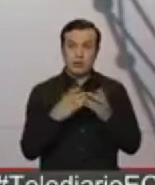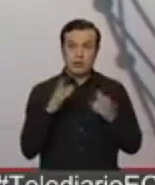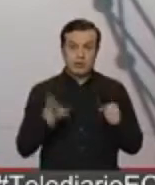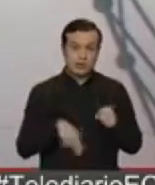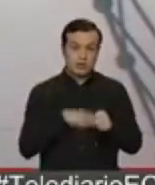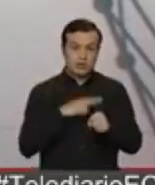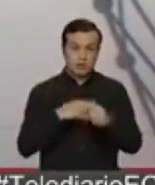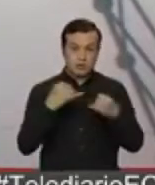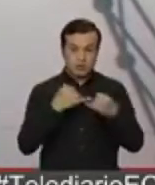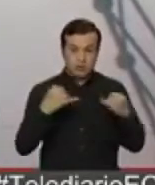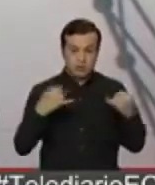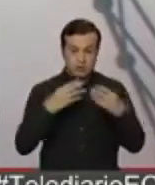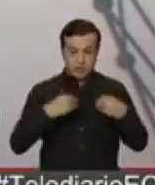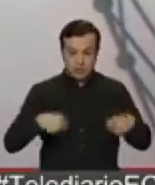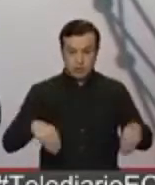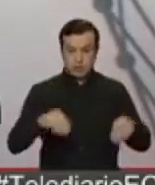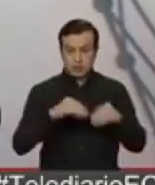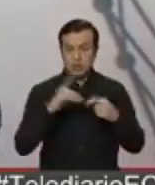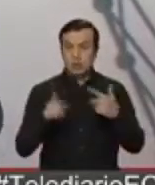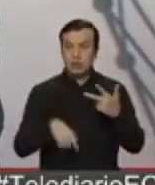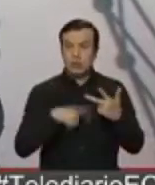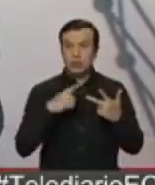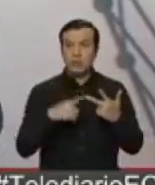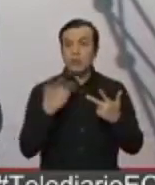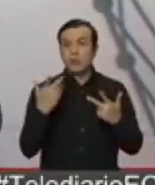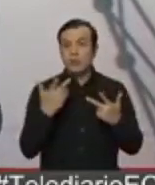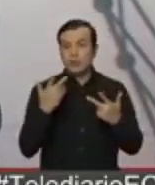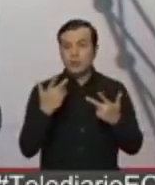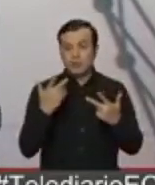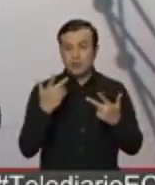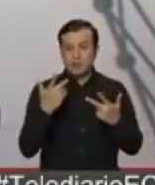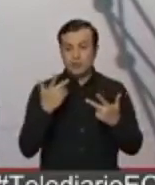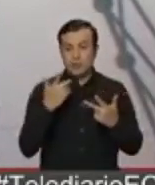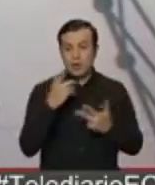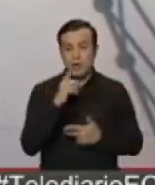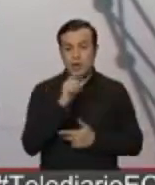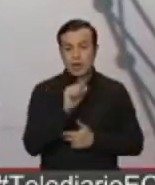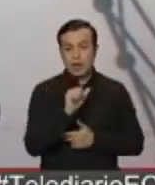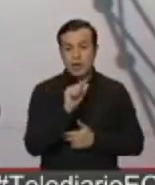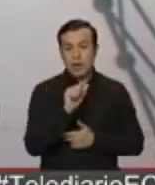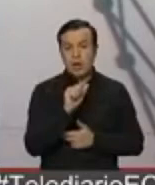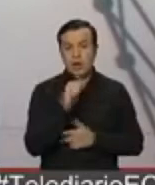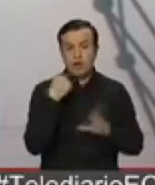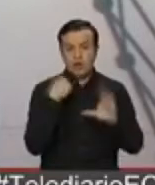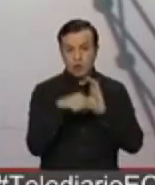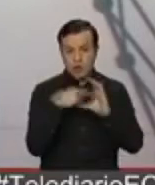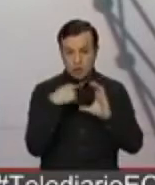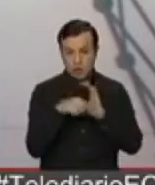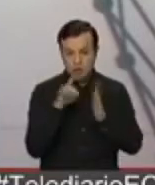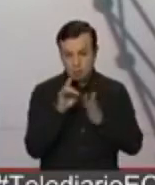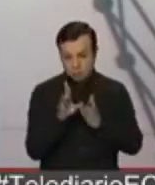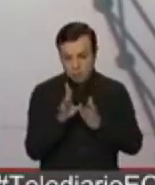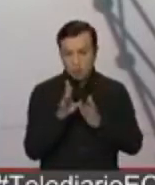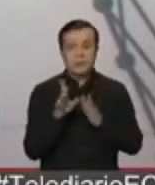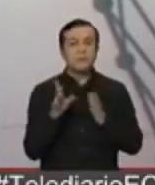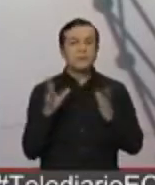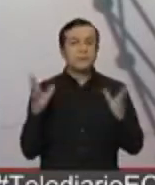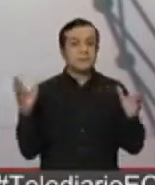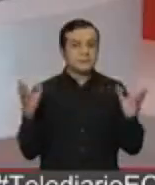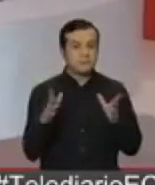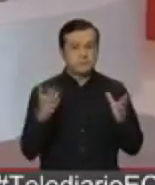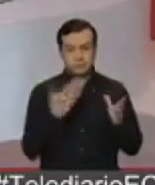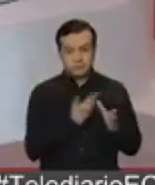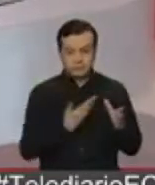límites internos y también la supresión de la agencia de regulación y control postal además de acuerdo a la disposición presidencial